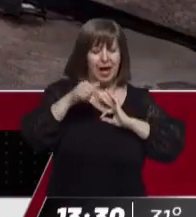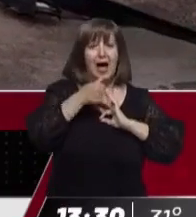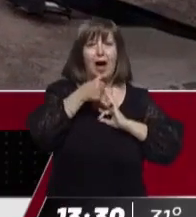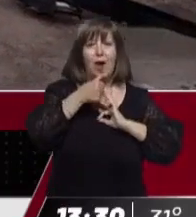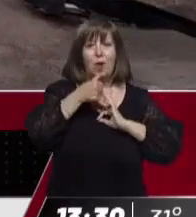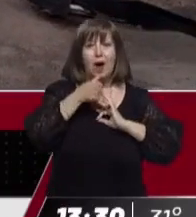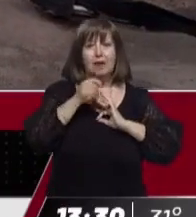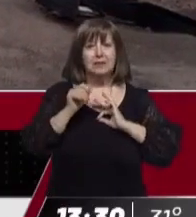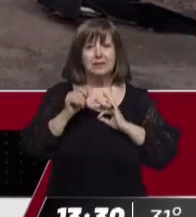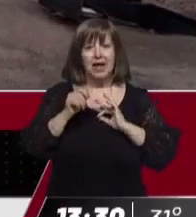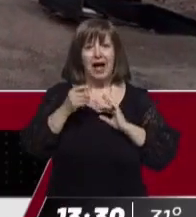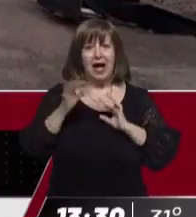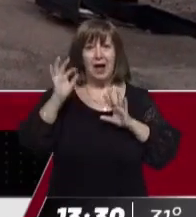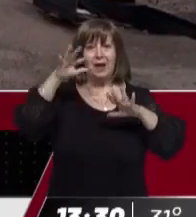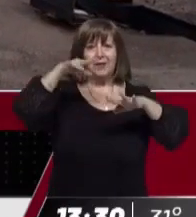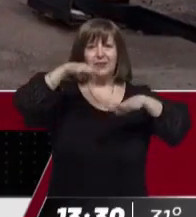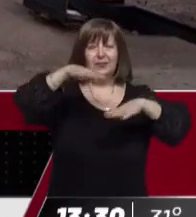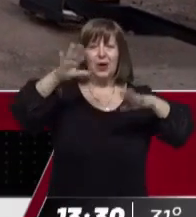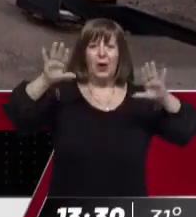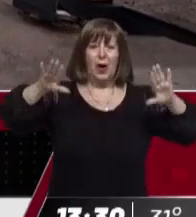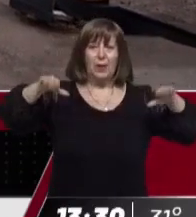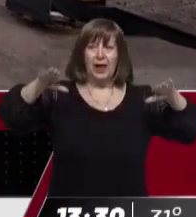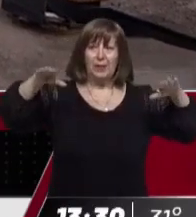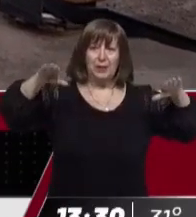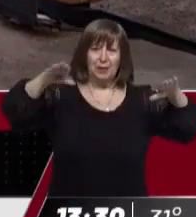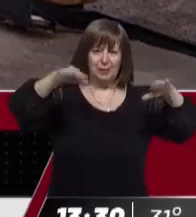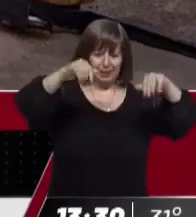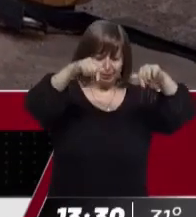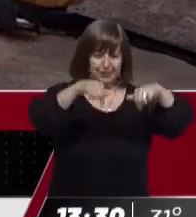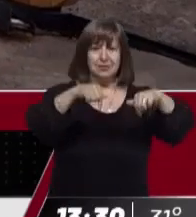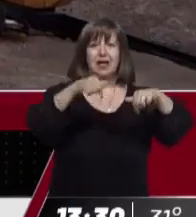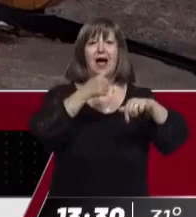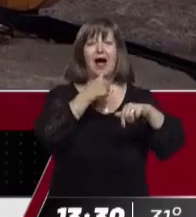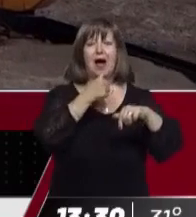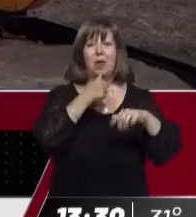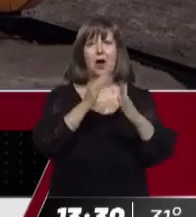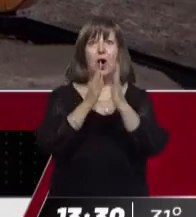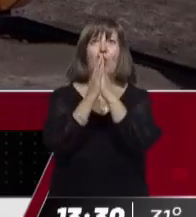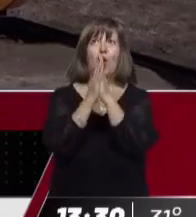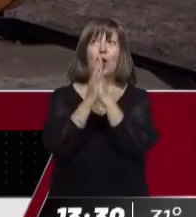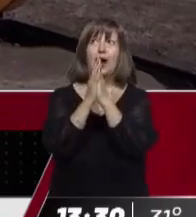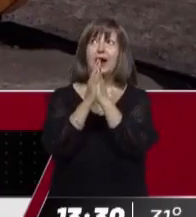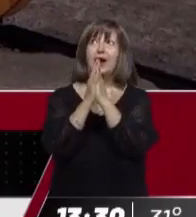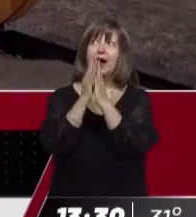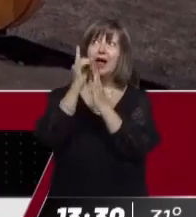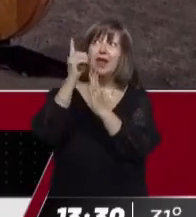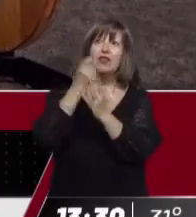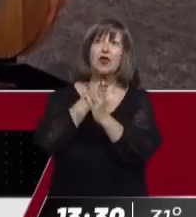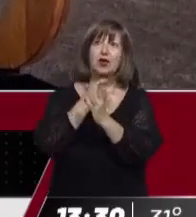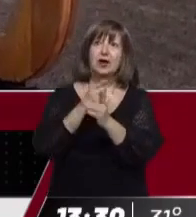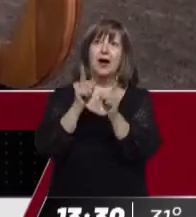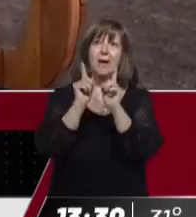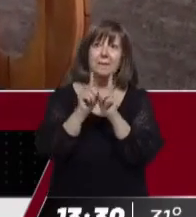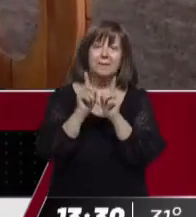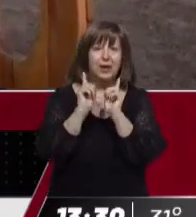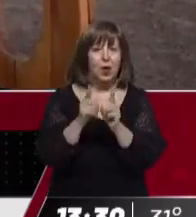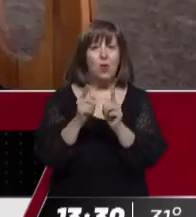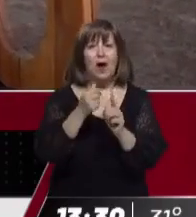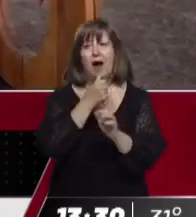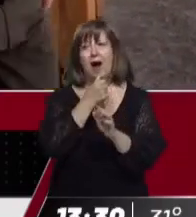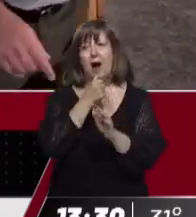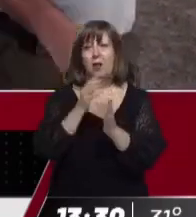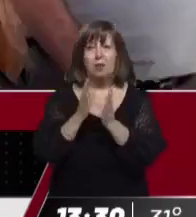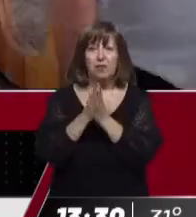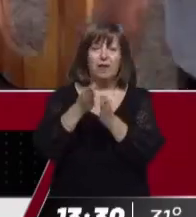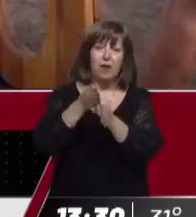ahí del agua, así que muy contento de estar, Dios quiera, ¿no? Que lo sigan mandando un poco